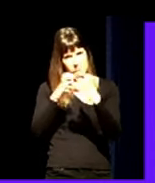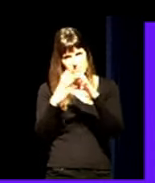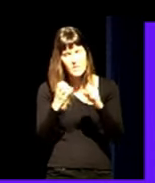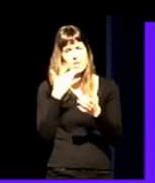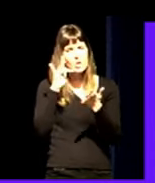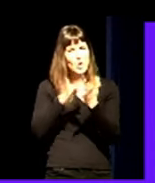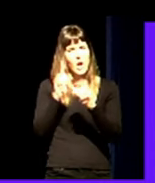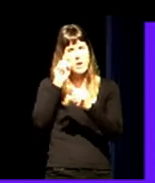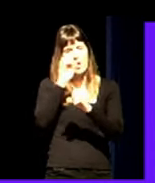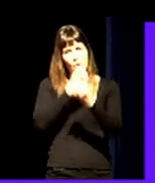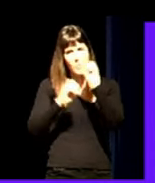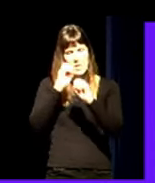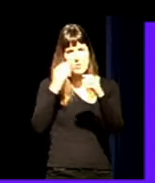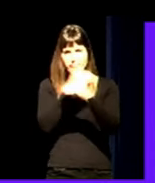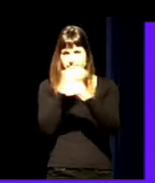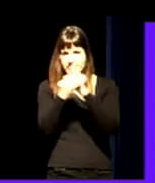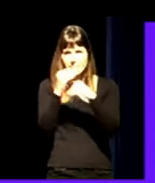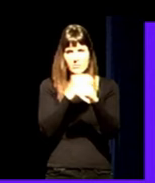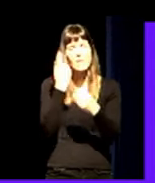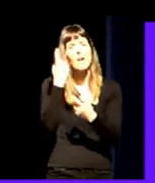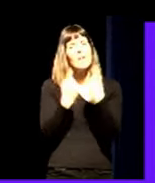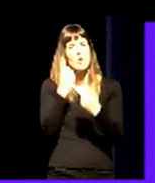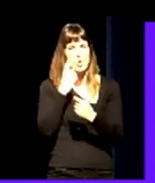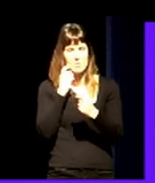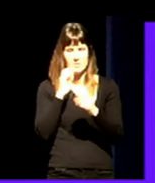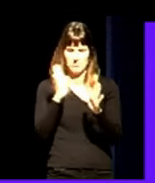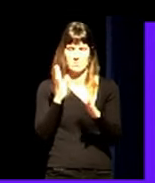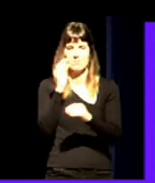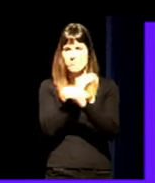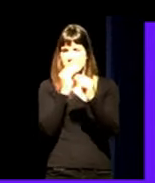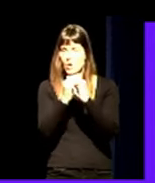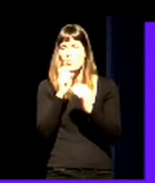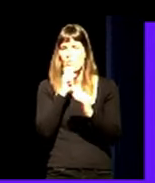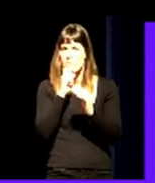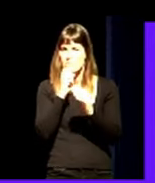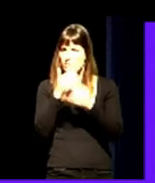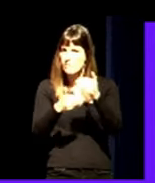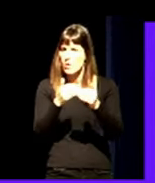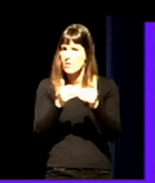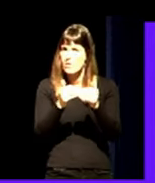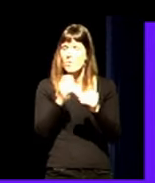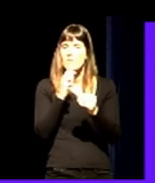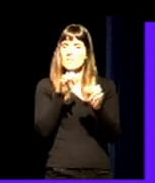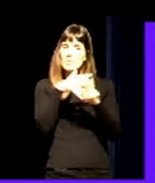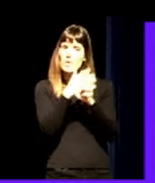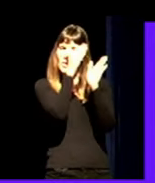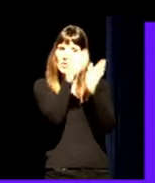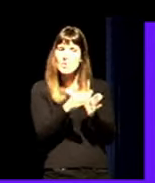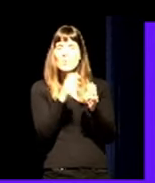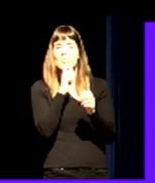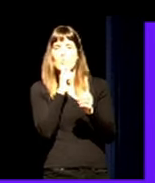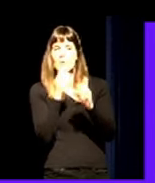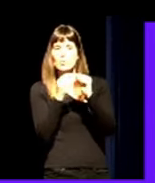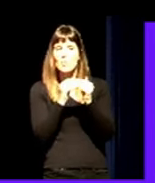cuando hay discrepancias. Ellos están acostumbrados a llegar a consenso sobre cómo hacer frente a este caso, ¿no?